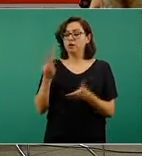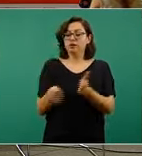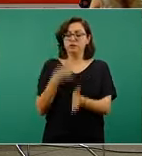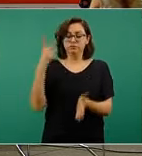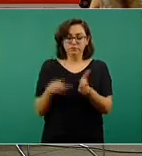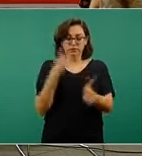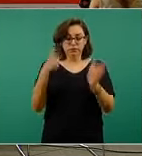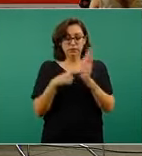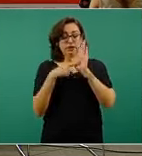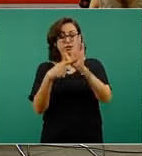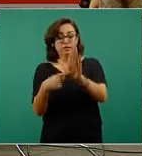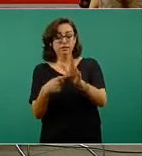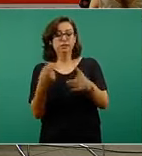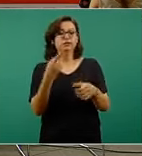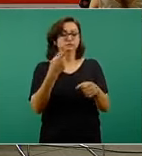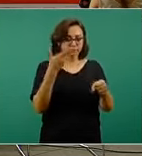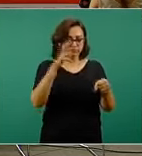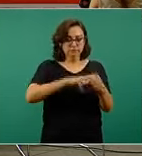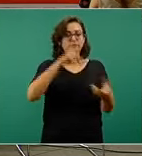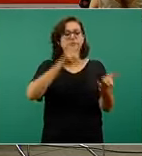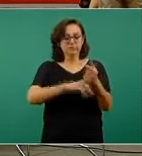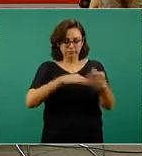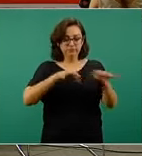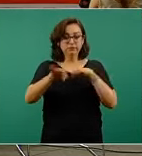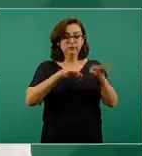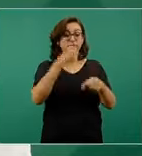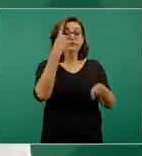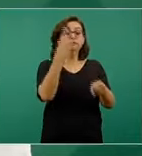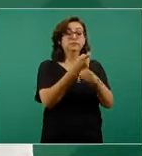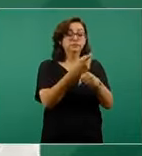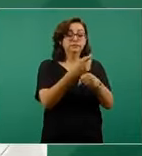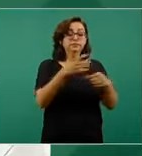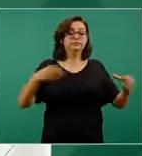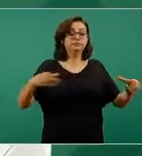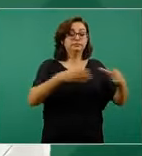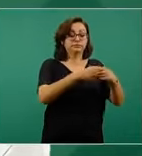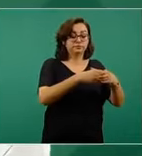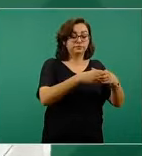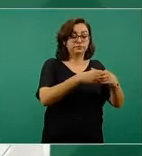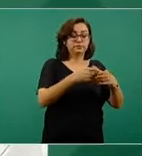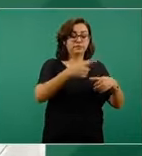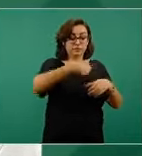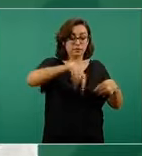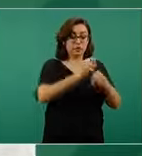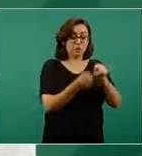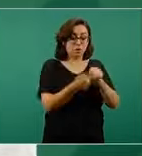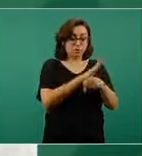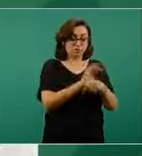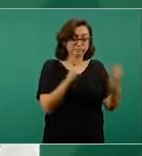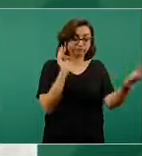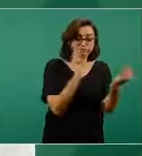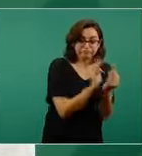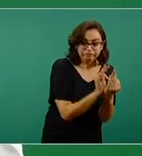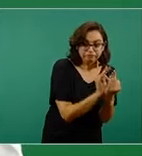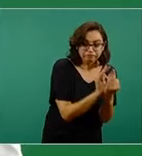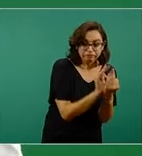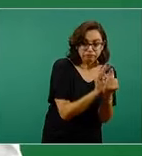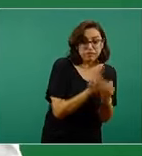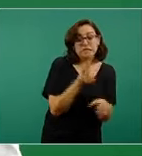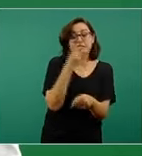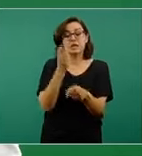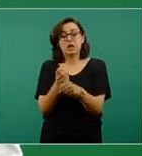de primera línea, el de segunda línea y el de tercera línea. Y hemos destacado para que nadie se